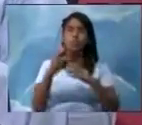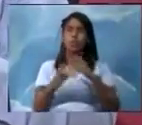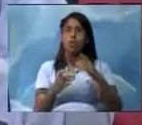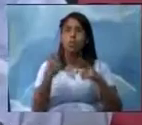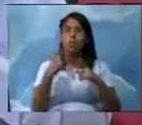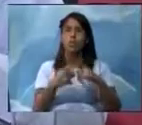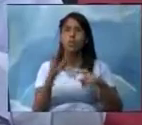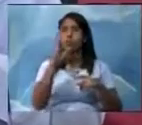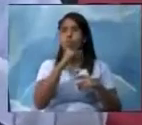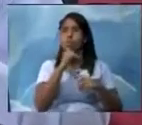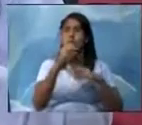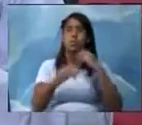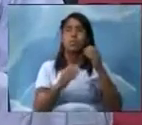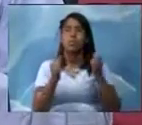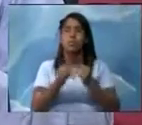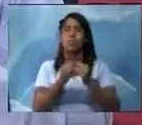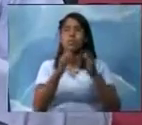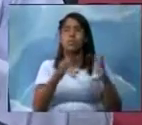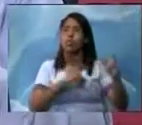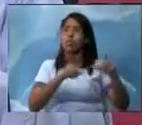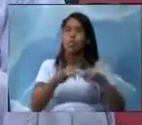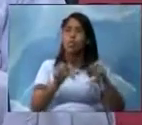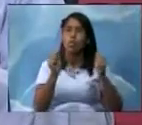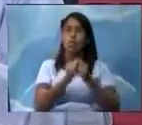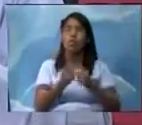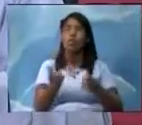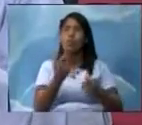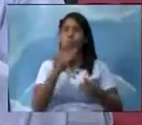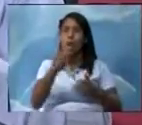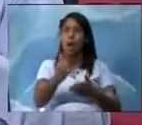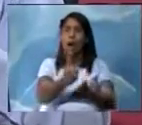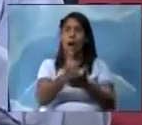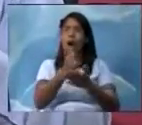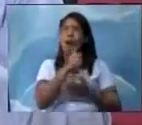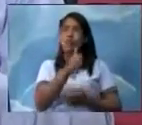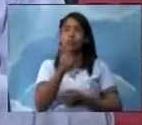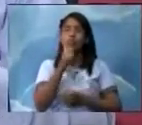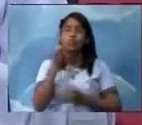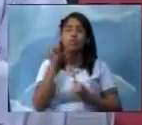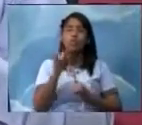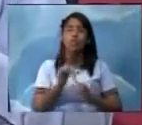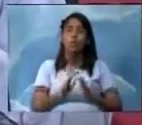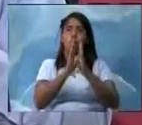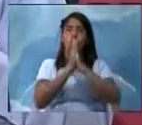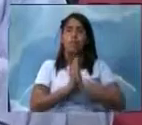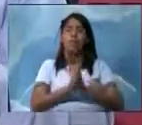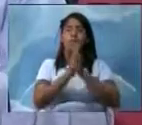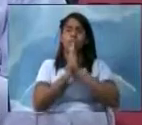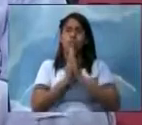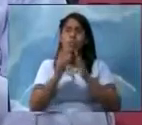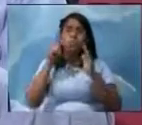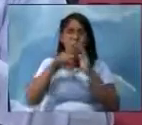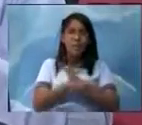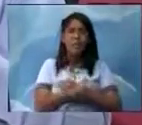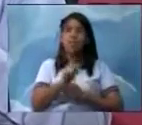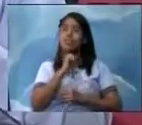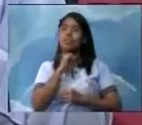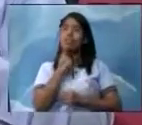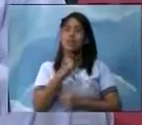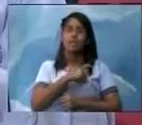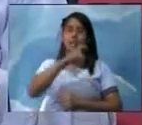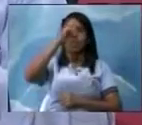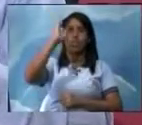pero no hay problema sin solución con con ayuno y oración métase en el secreto de Dios